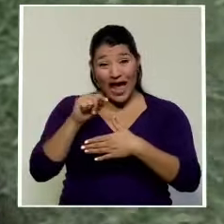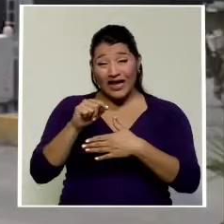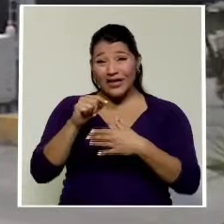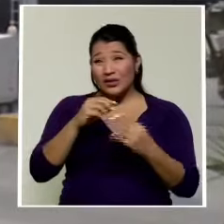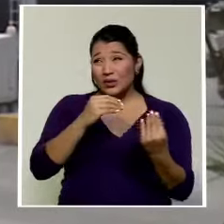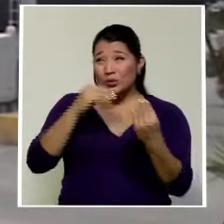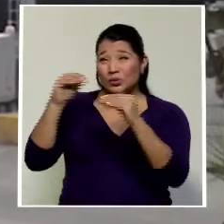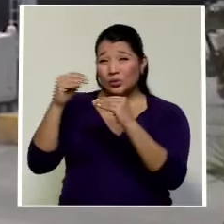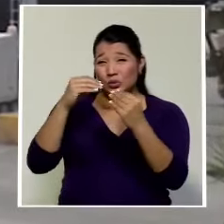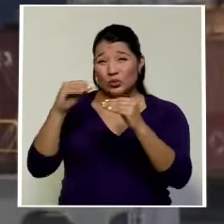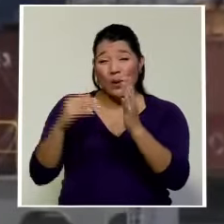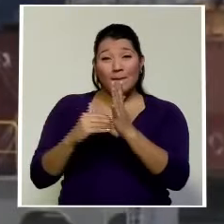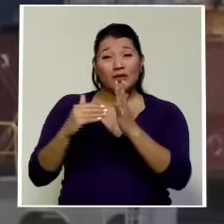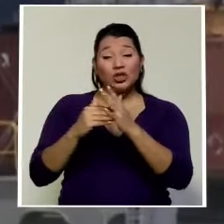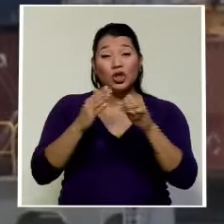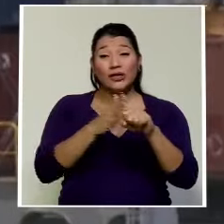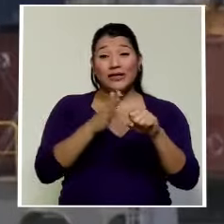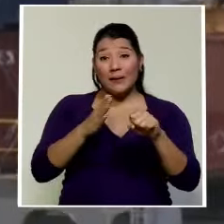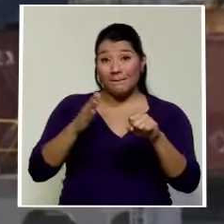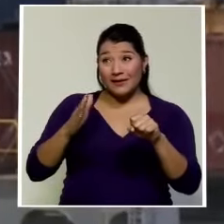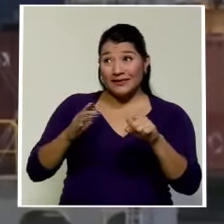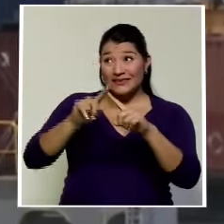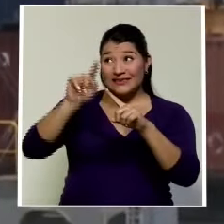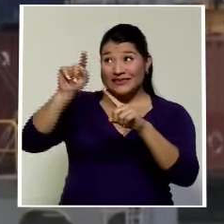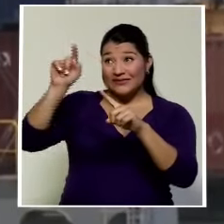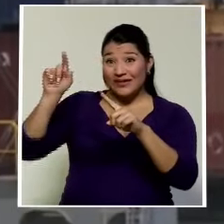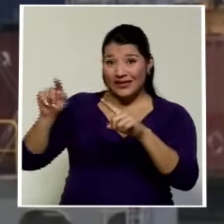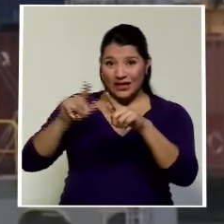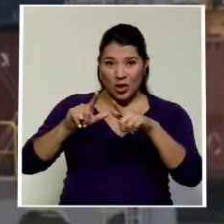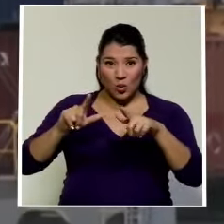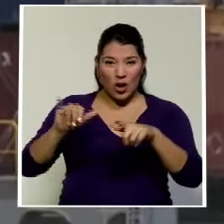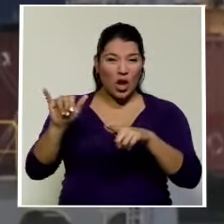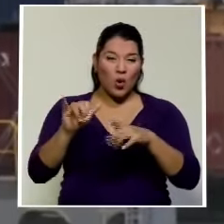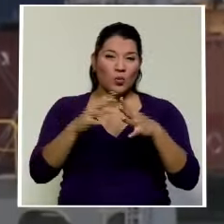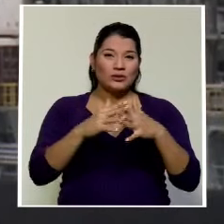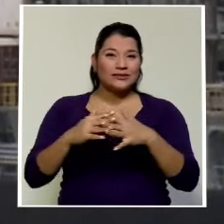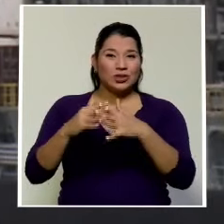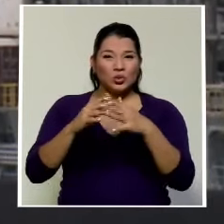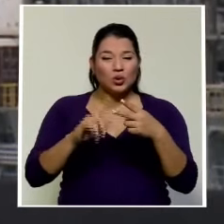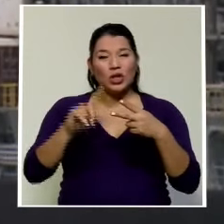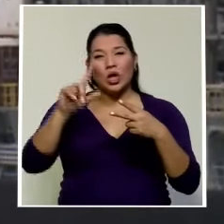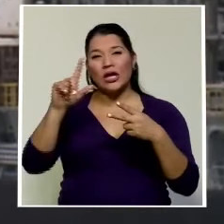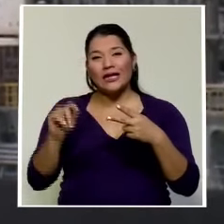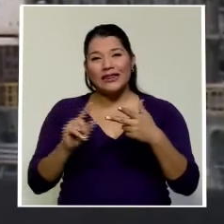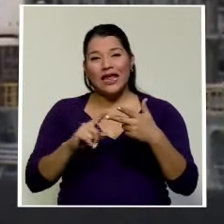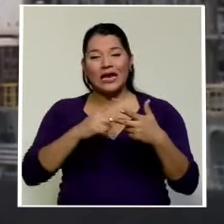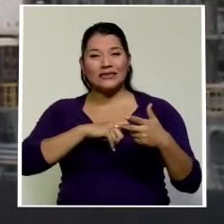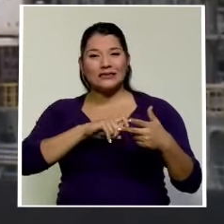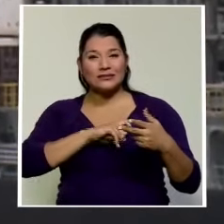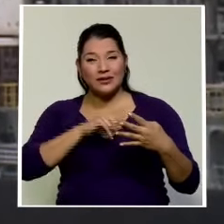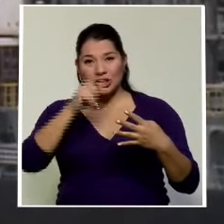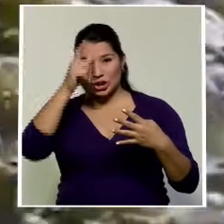piñas hacia mercados tan variados como Estados Unidos, Italia, España, Turquía y